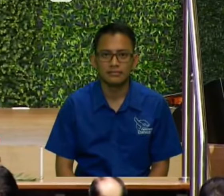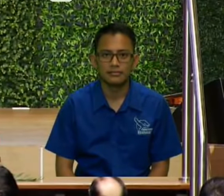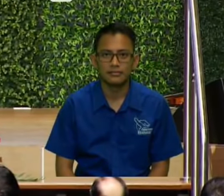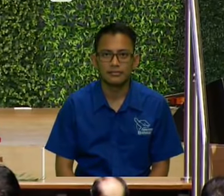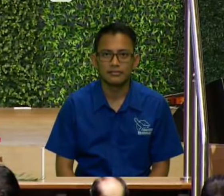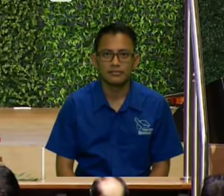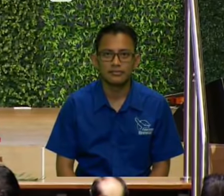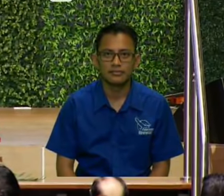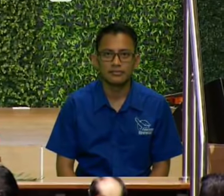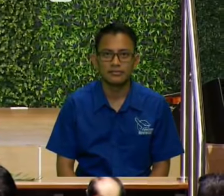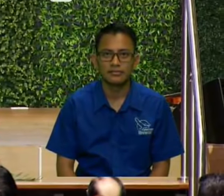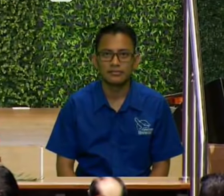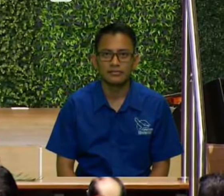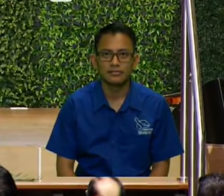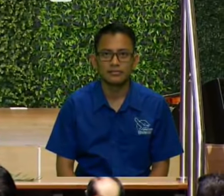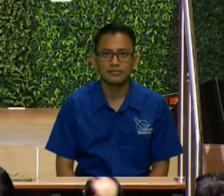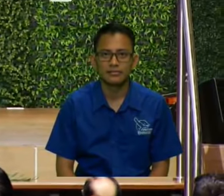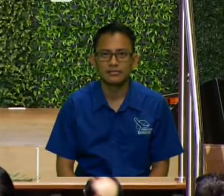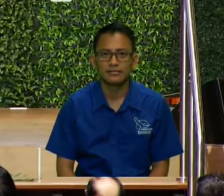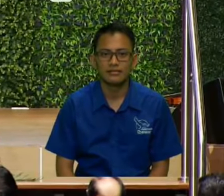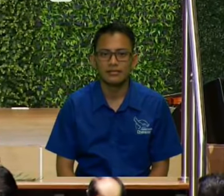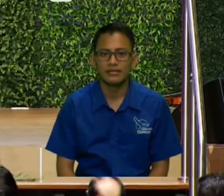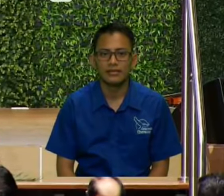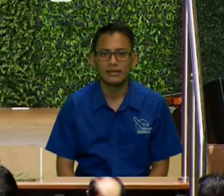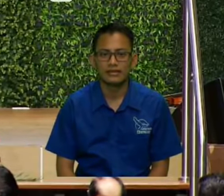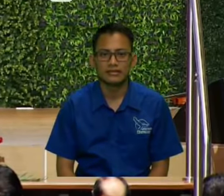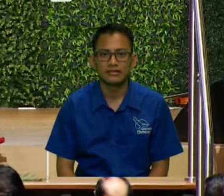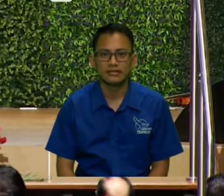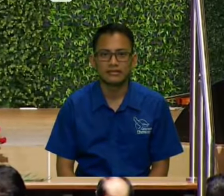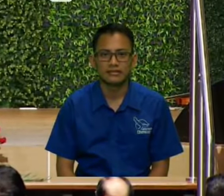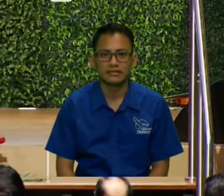Aparte que todavía me quedan 15 segundos.